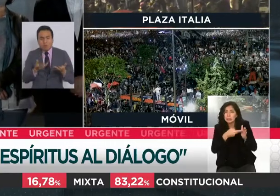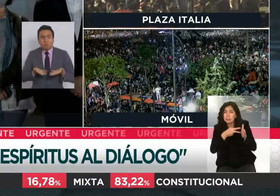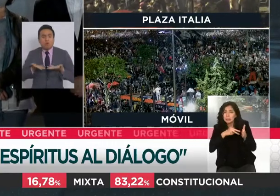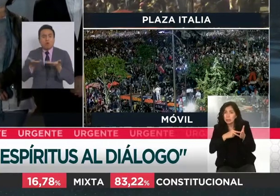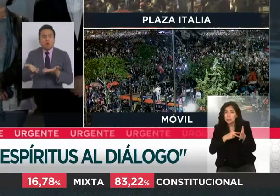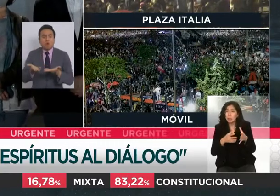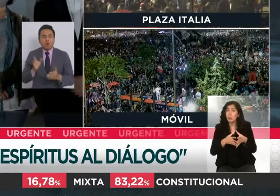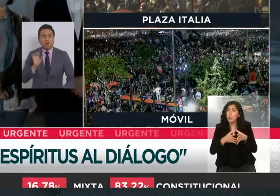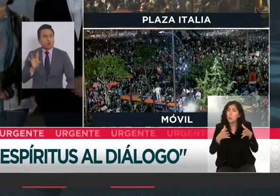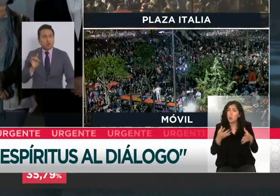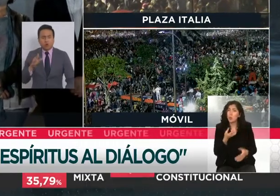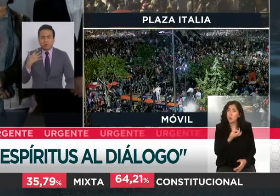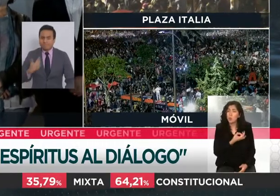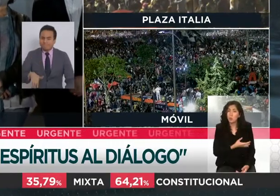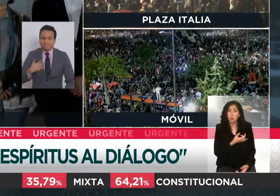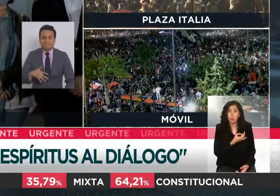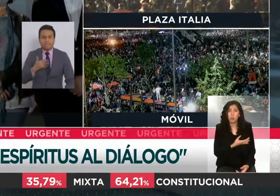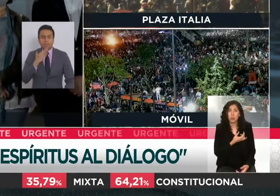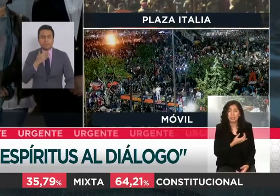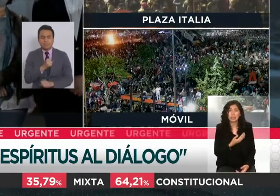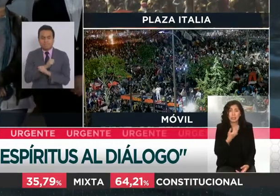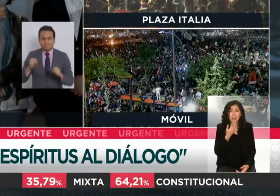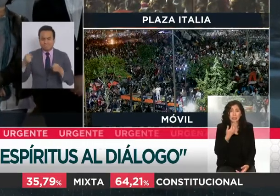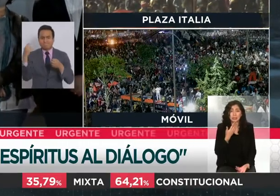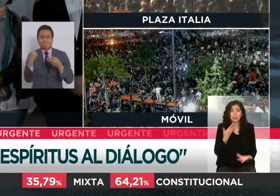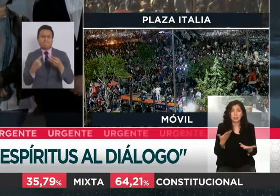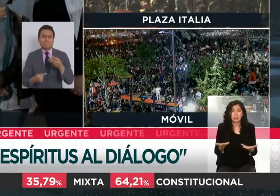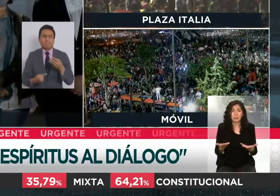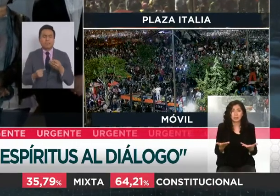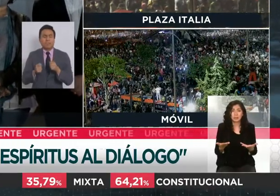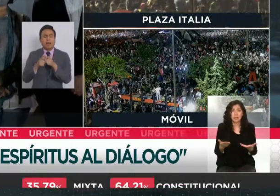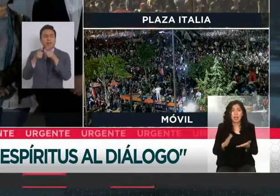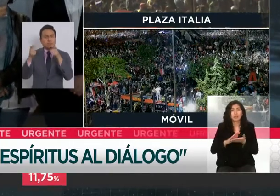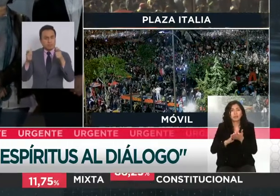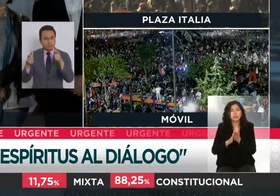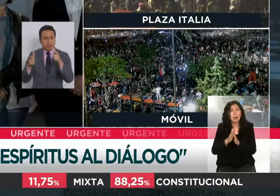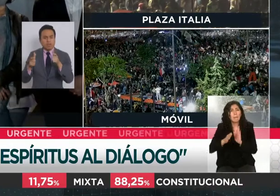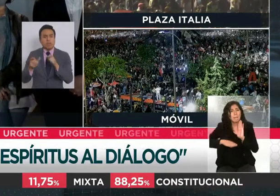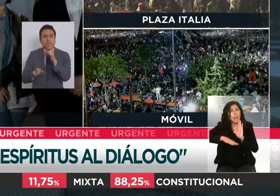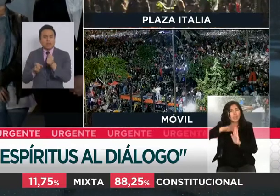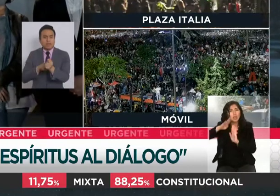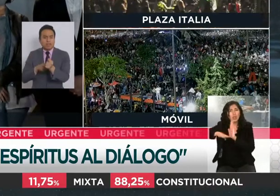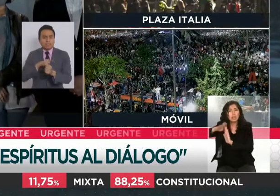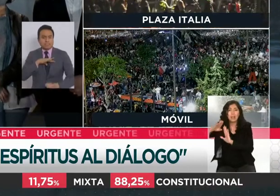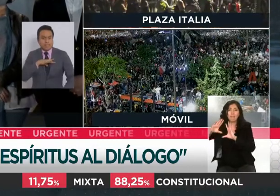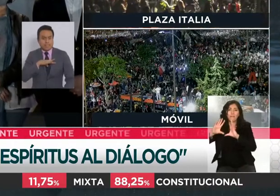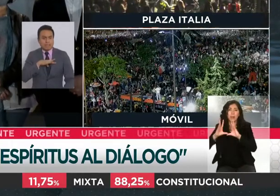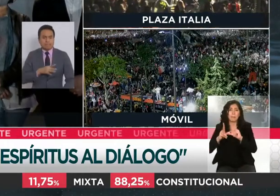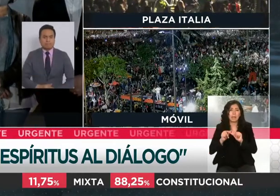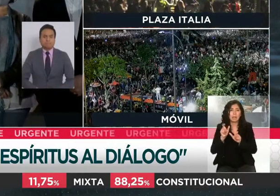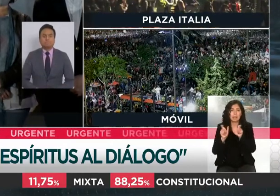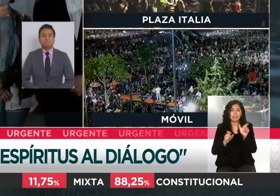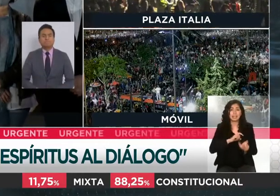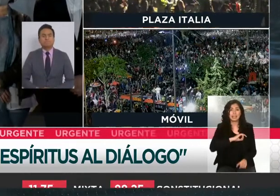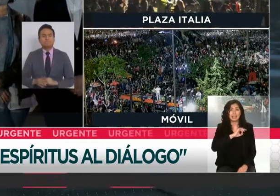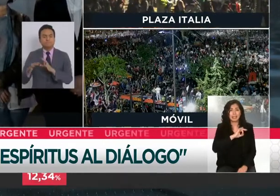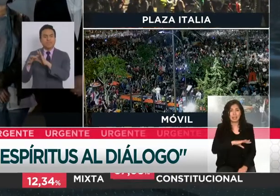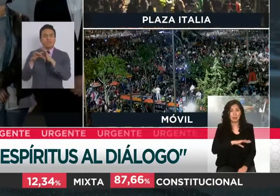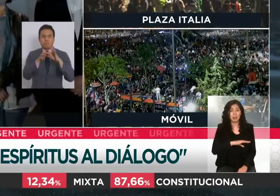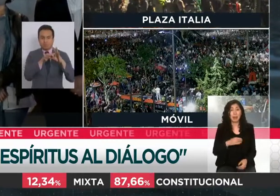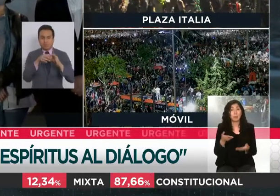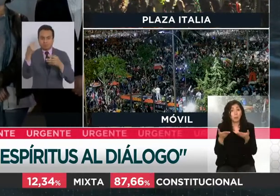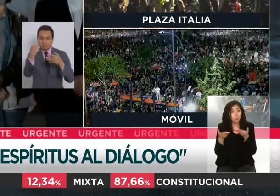provocado mucho dolor y privaciones a la inmensa mayoría de las familias chilenas. Por estas